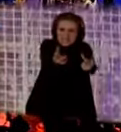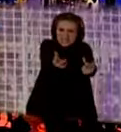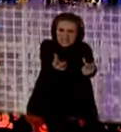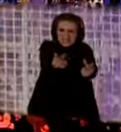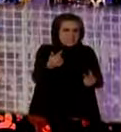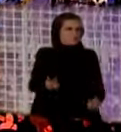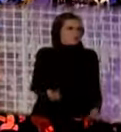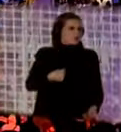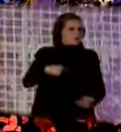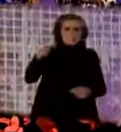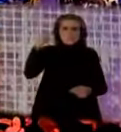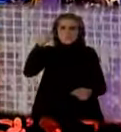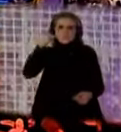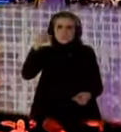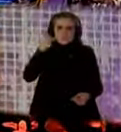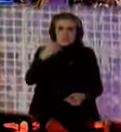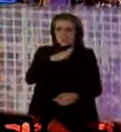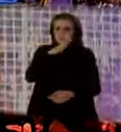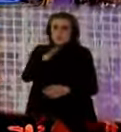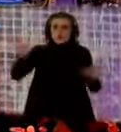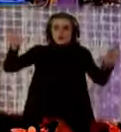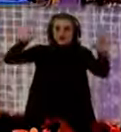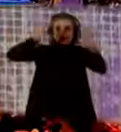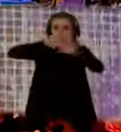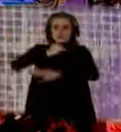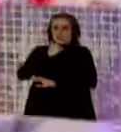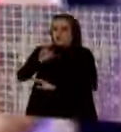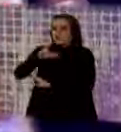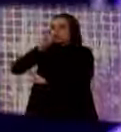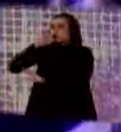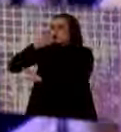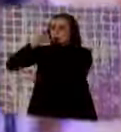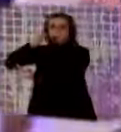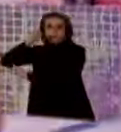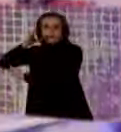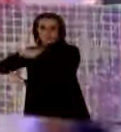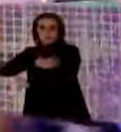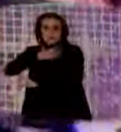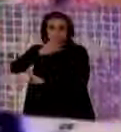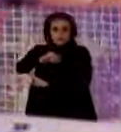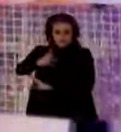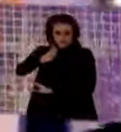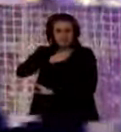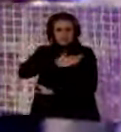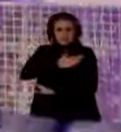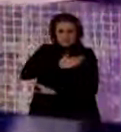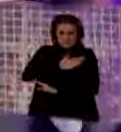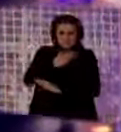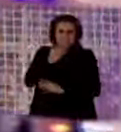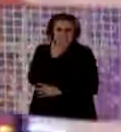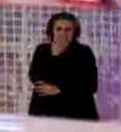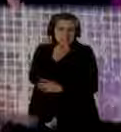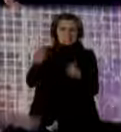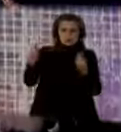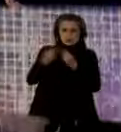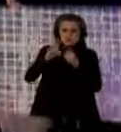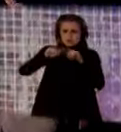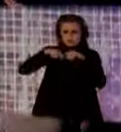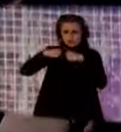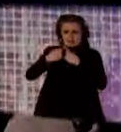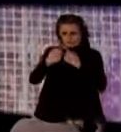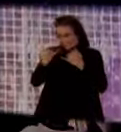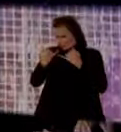me acona que cualquier noche estando de copas pueda acabar muy triste junto a